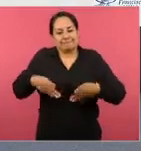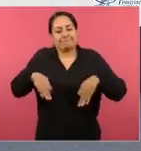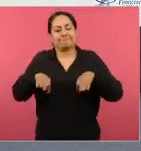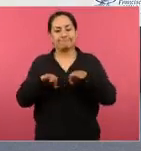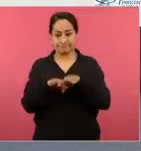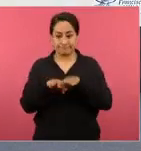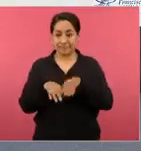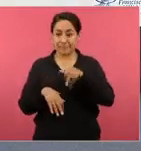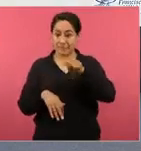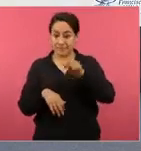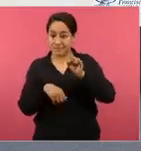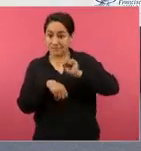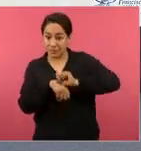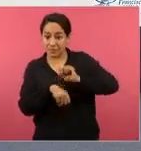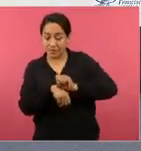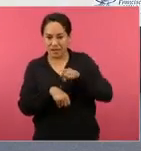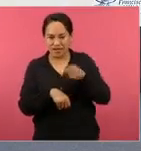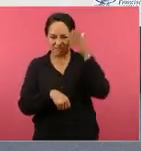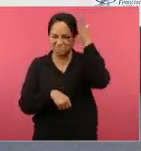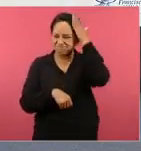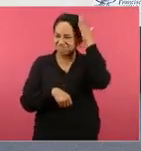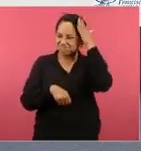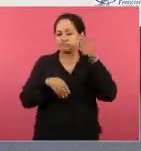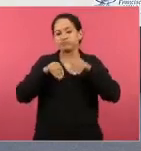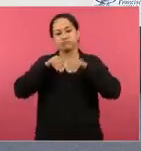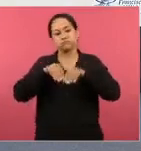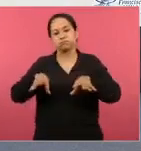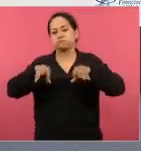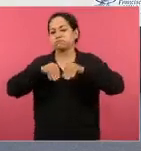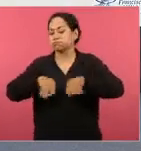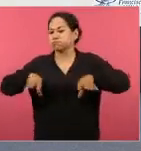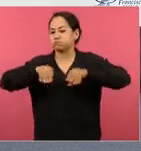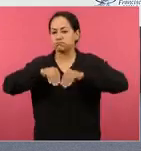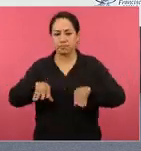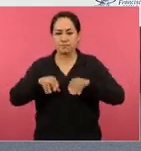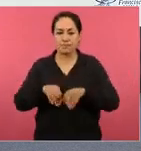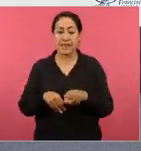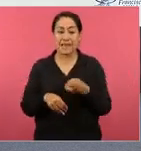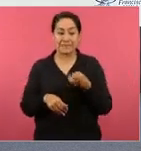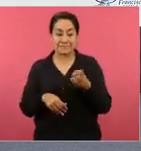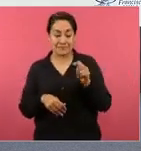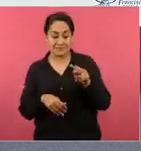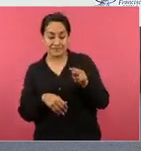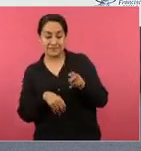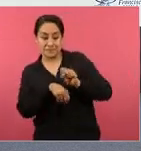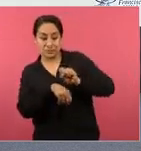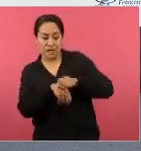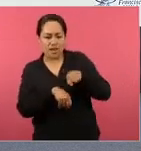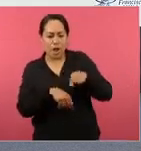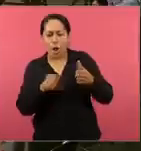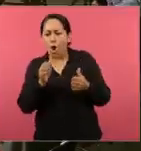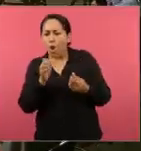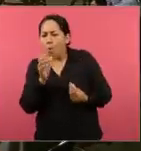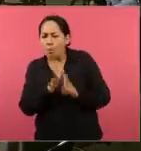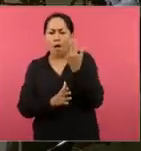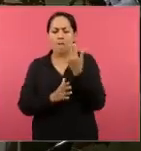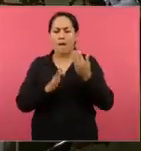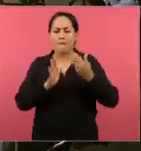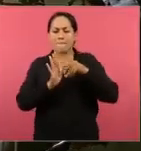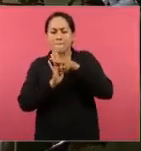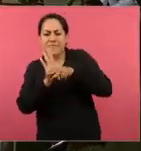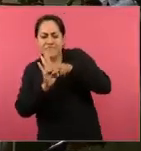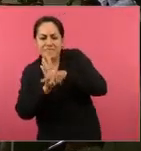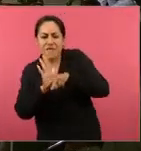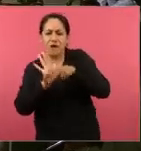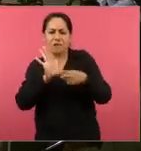eje central en nuestro quehacer. La televisión con los nuevos videos, con los, insisto,